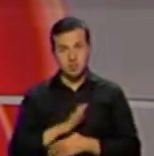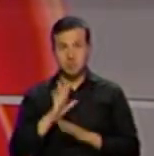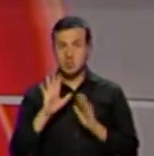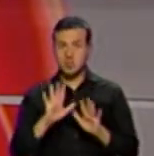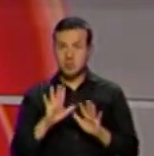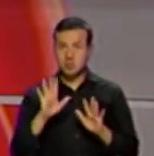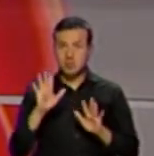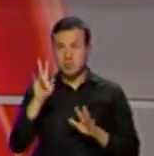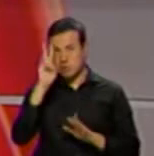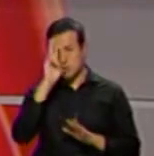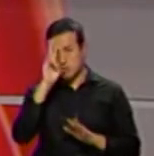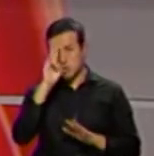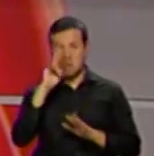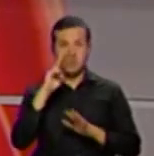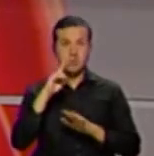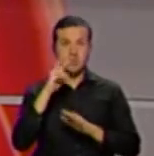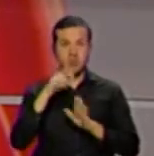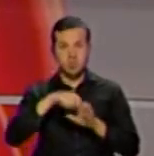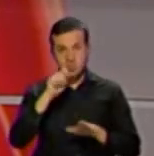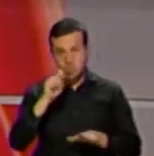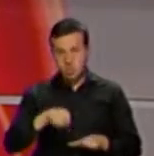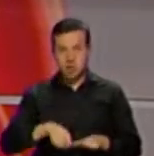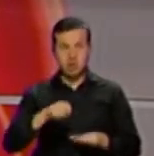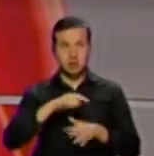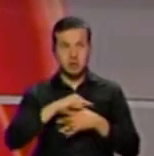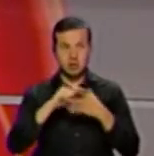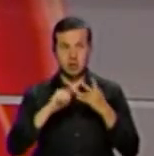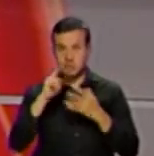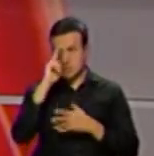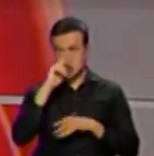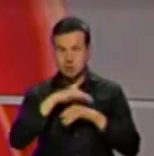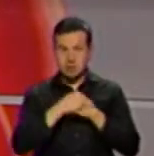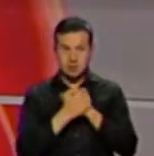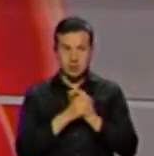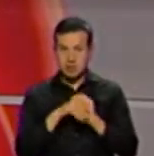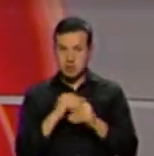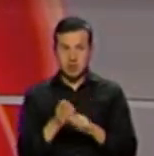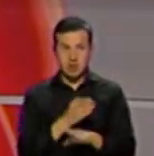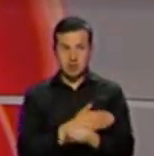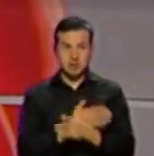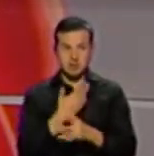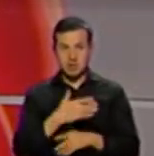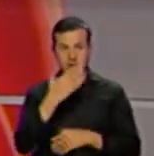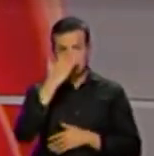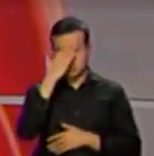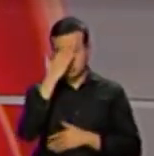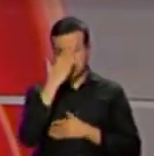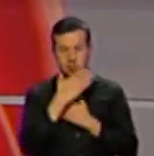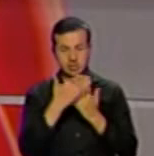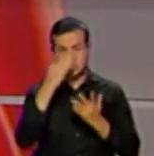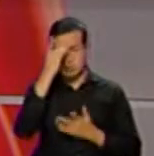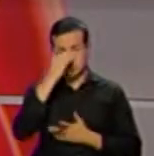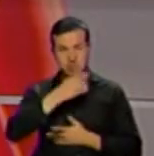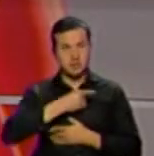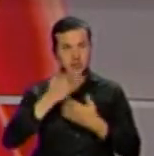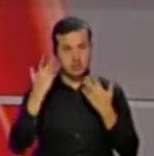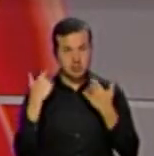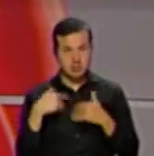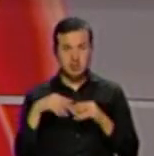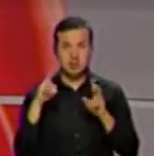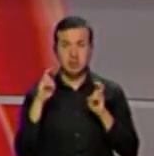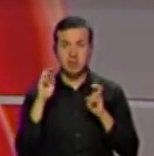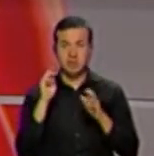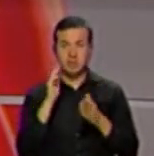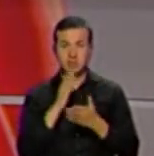suerte de complot junto con la jueza, que habría a su vez anticipado su decisión a este medio